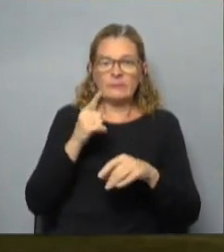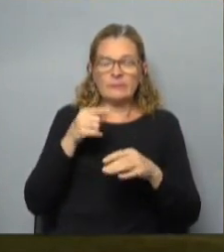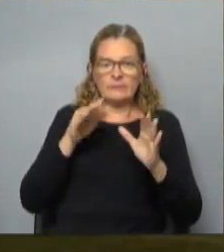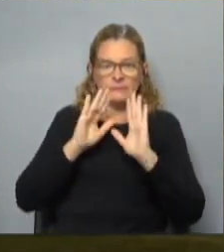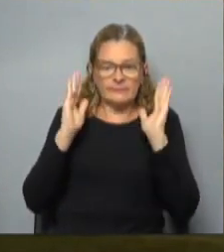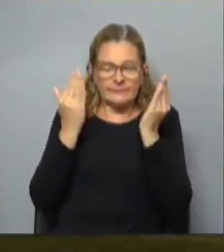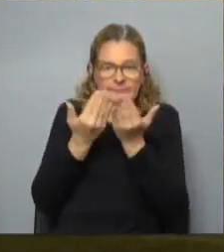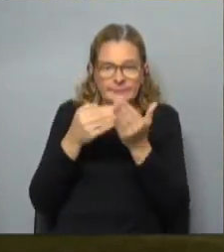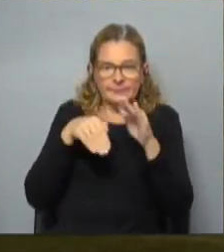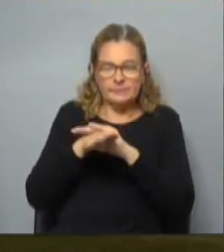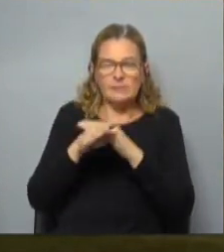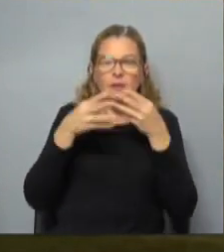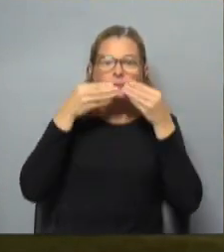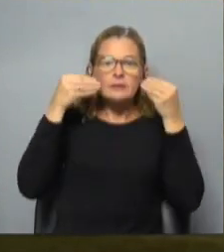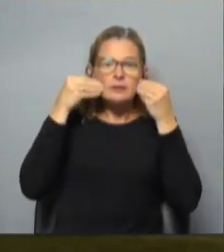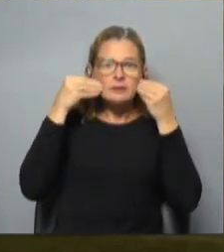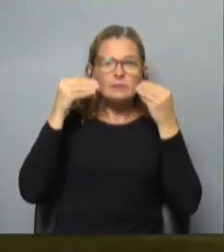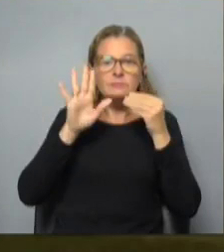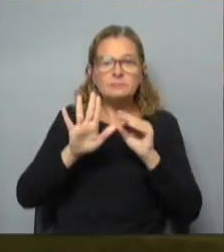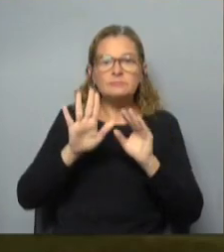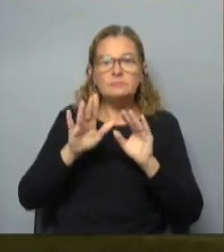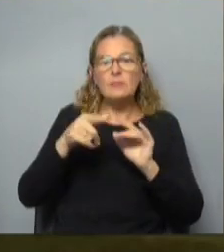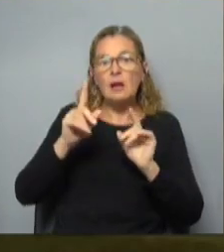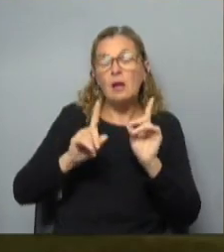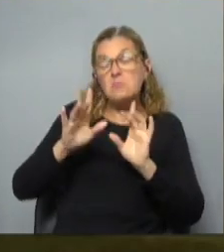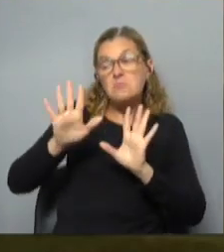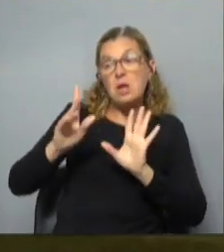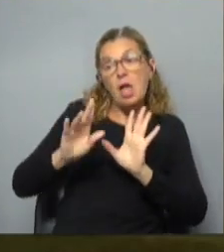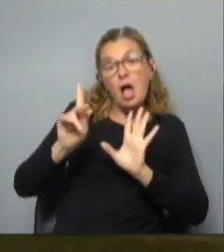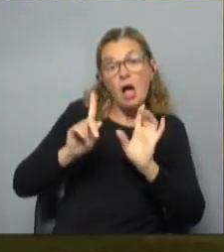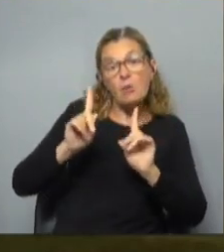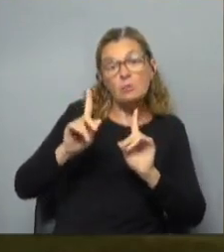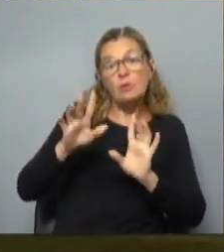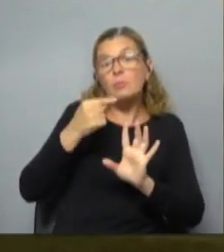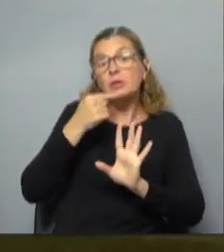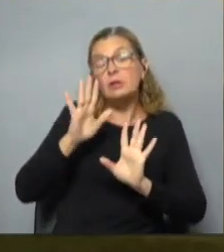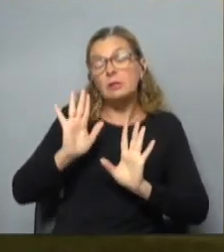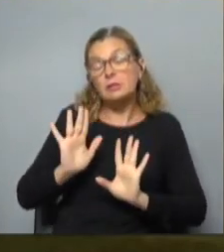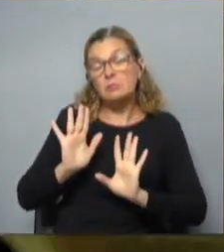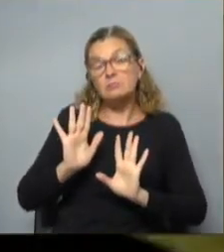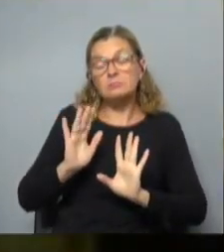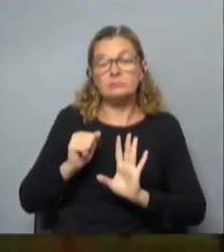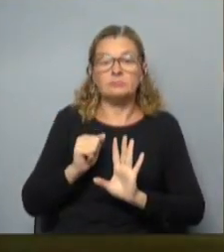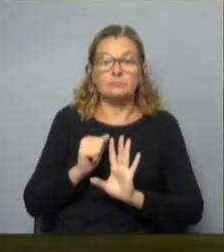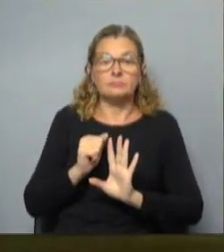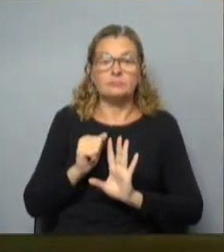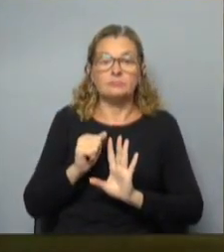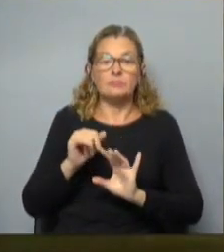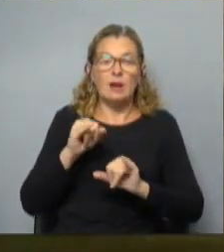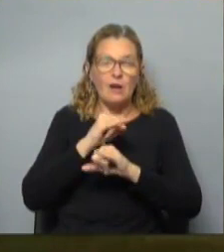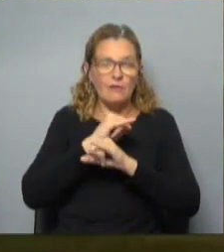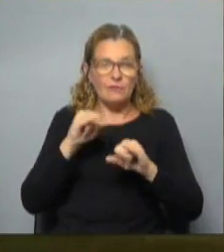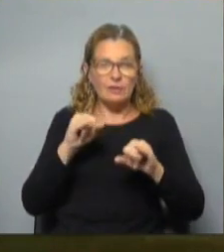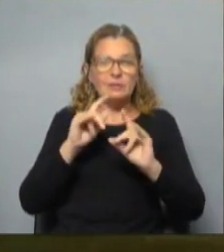cerrados del uso de tapabocas queda esta voluntad más que nada queda como una recomendación en definitiva hecha se corta